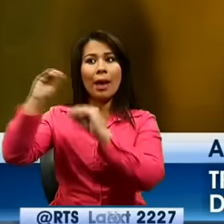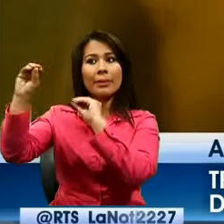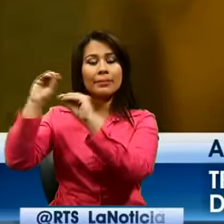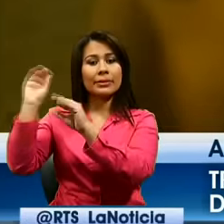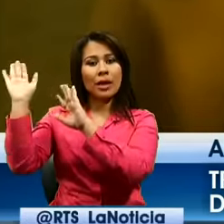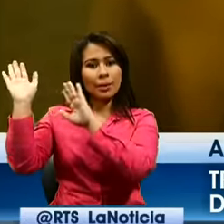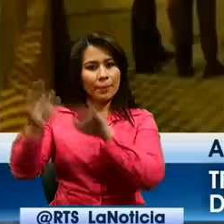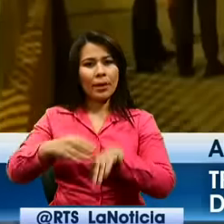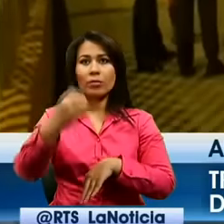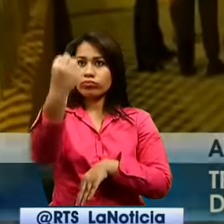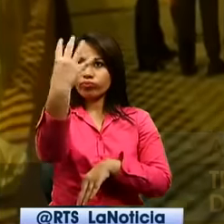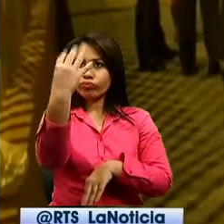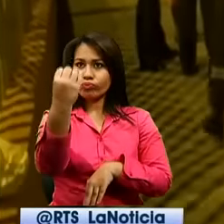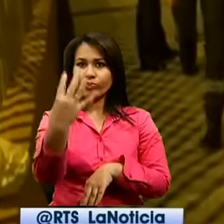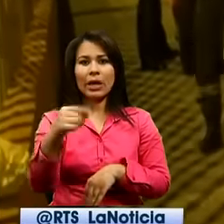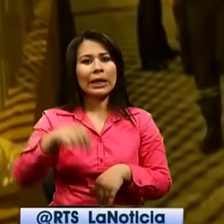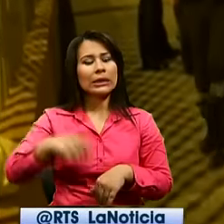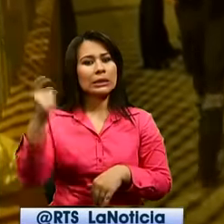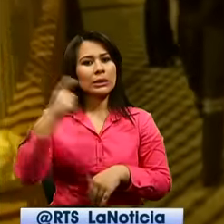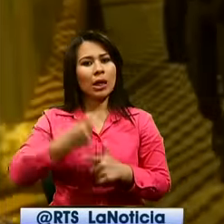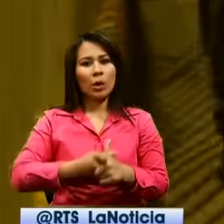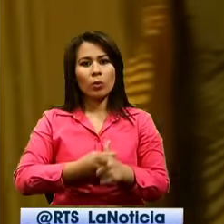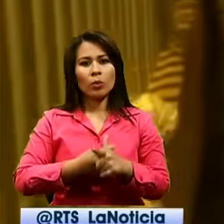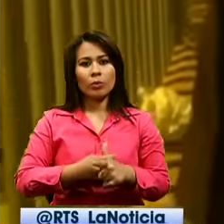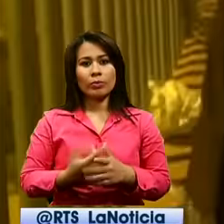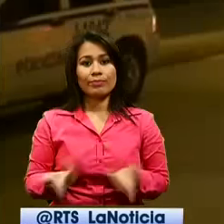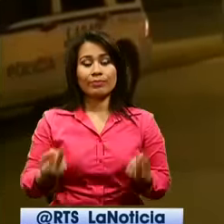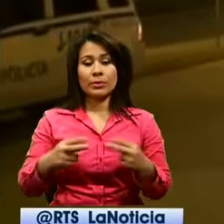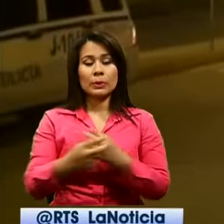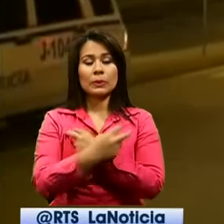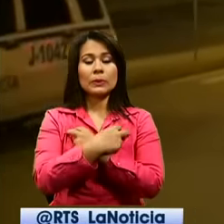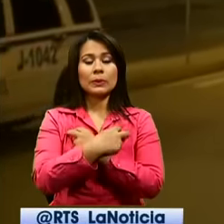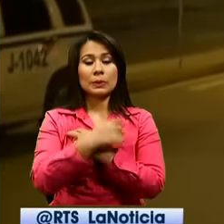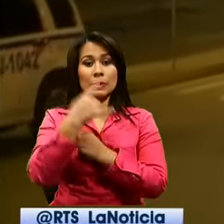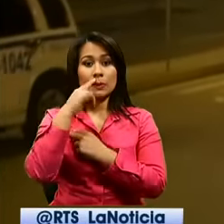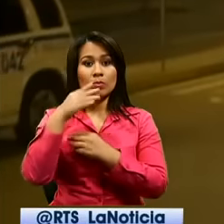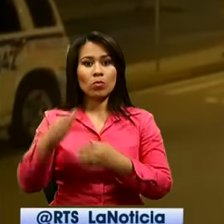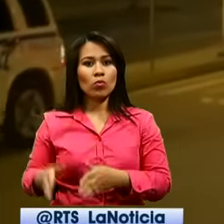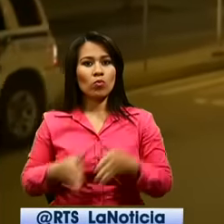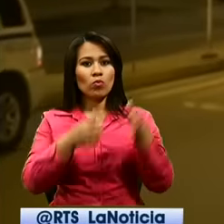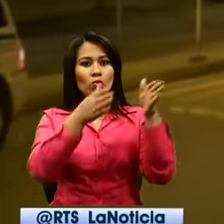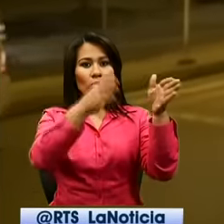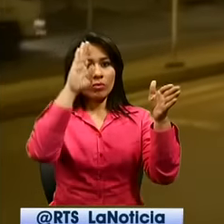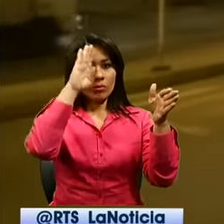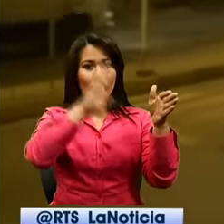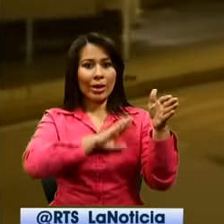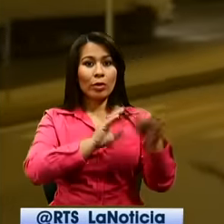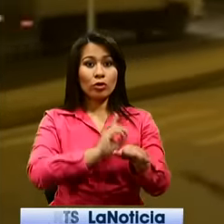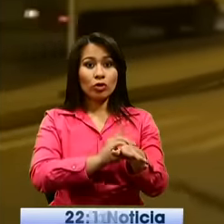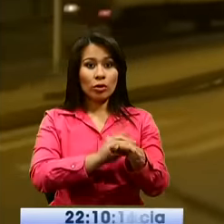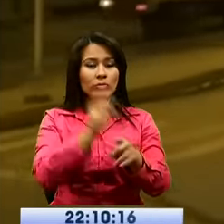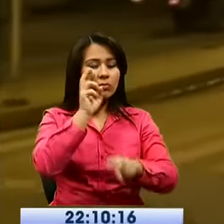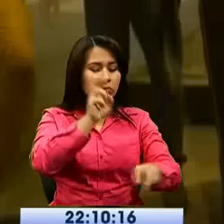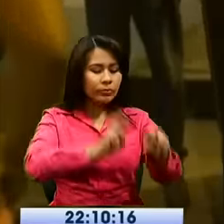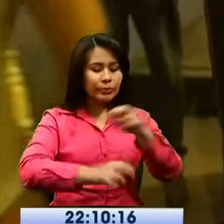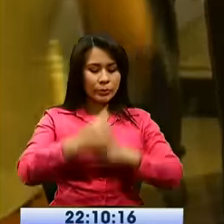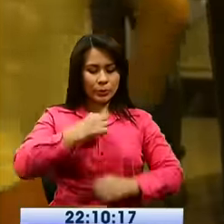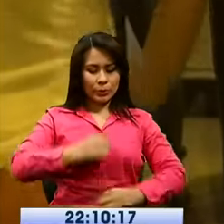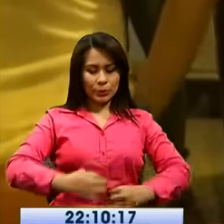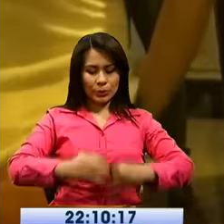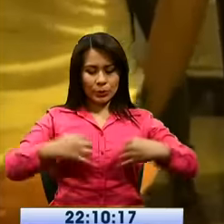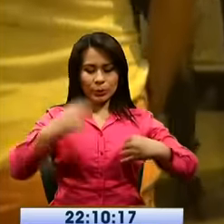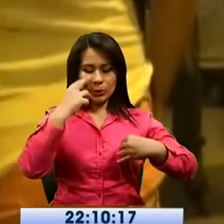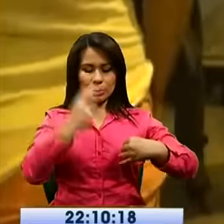en el lugar. A bordo de la misma ambulancia, el cuerpo inerte fue llevado hasta el centro forense para la realización de la autopsia, mientras